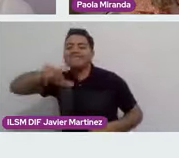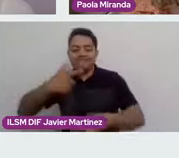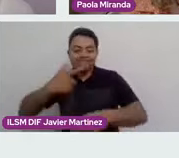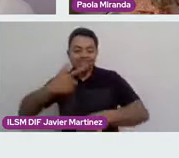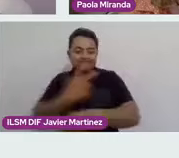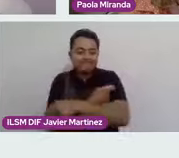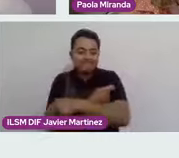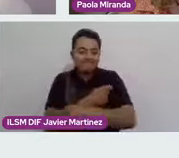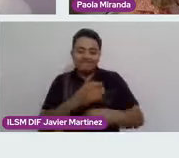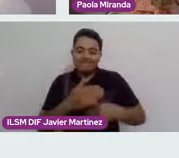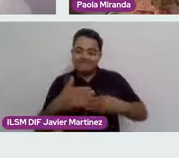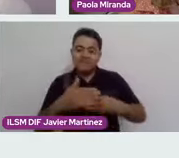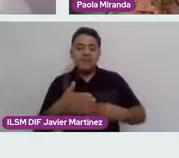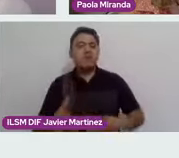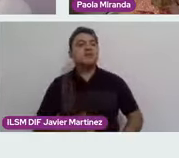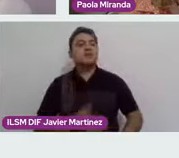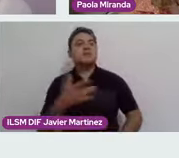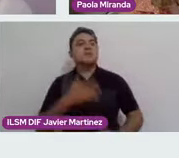en tiempo récord.